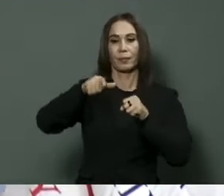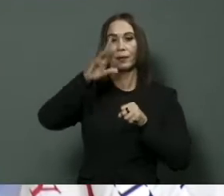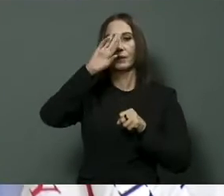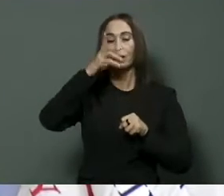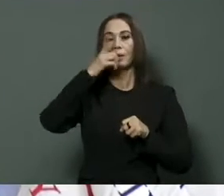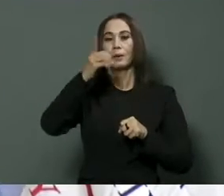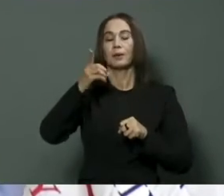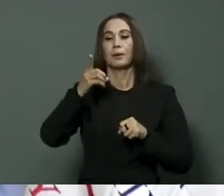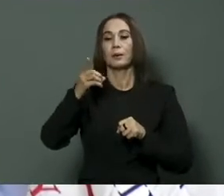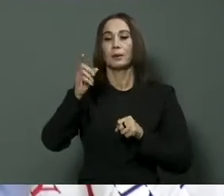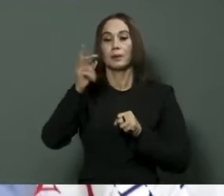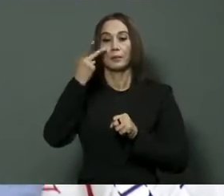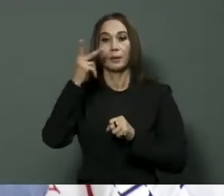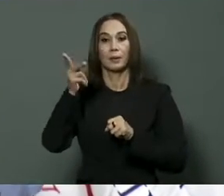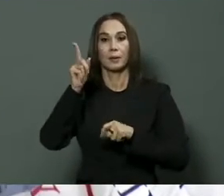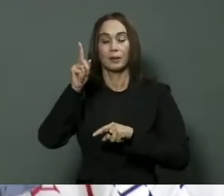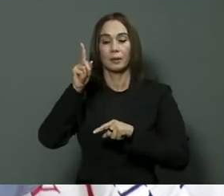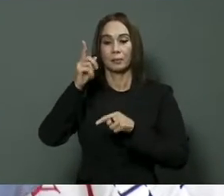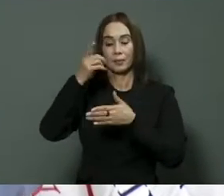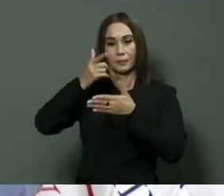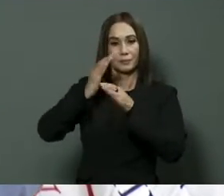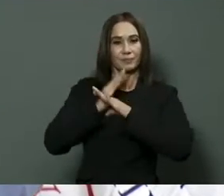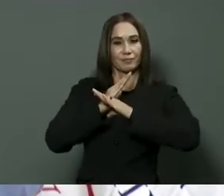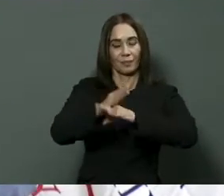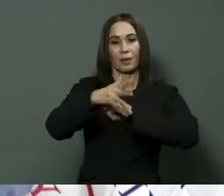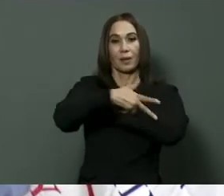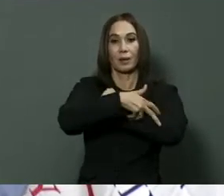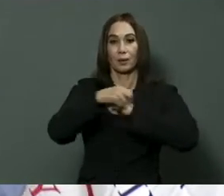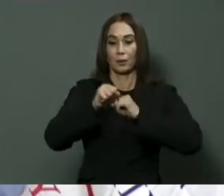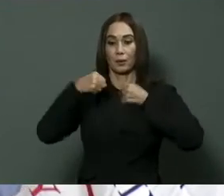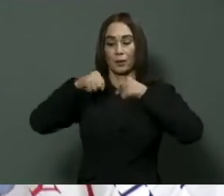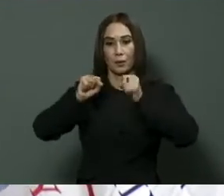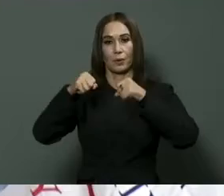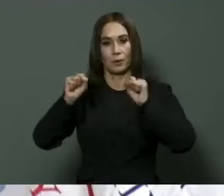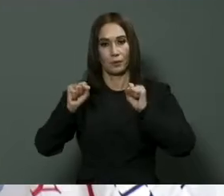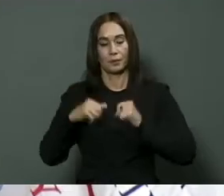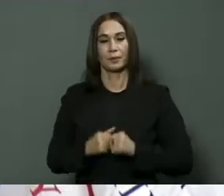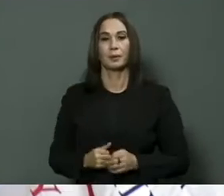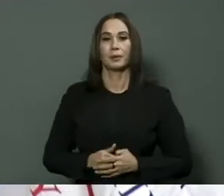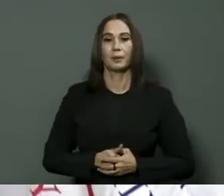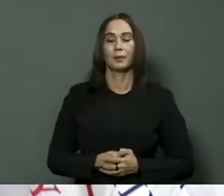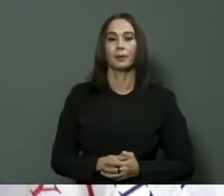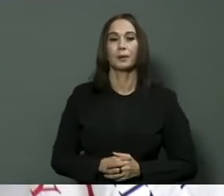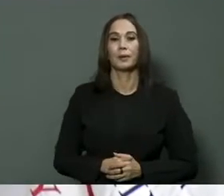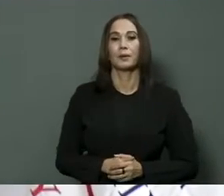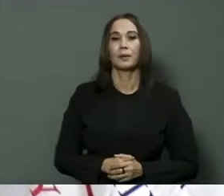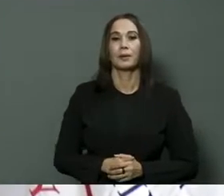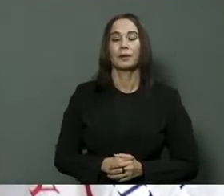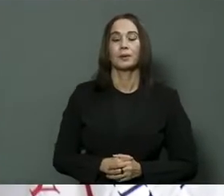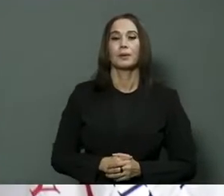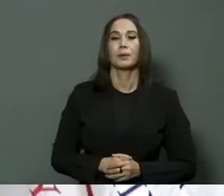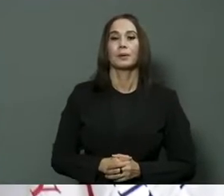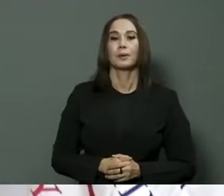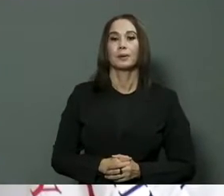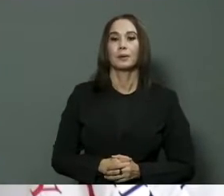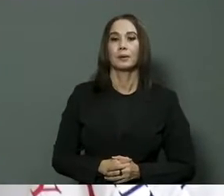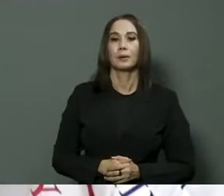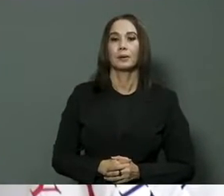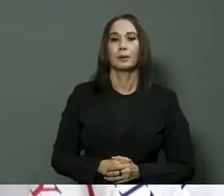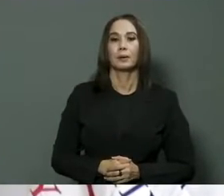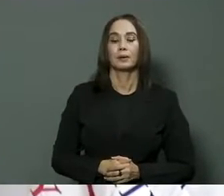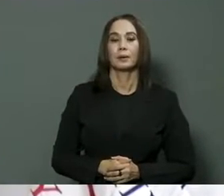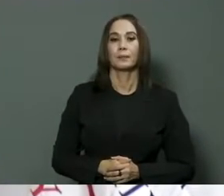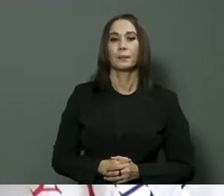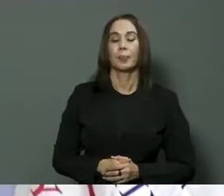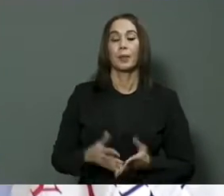para así resolver los delitos que se han cometido a bordo de este medio de transporte. Yo quiero decir